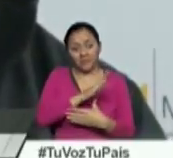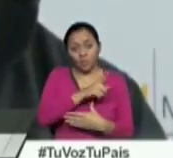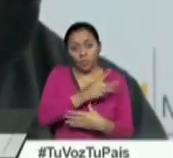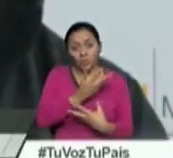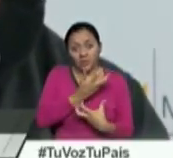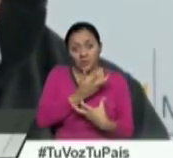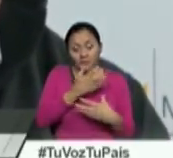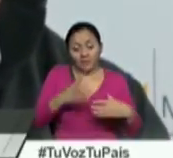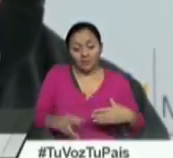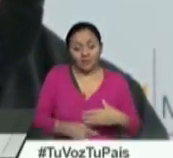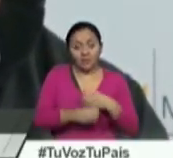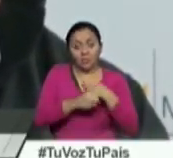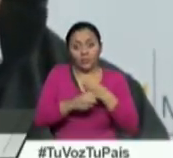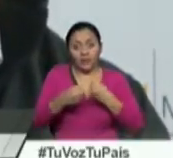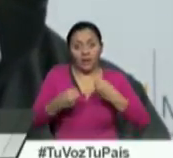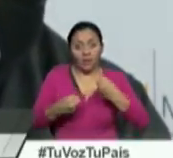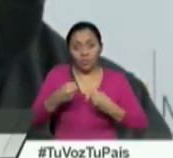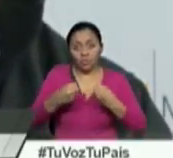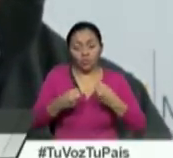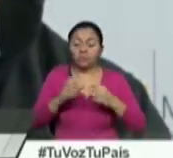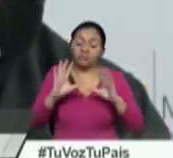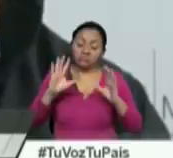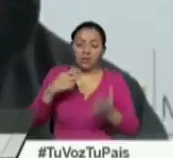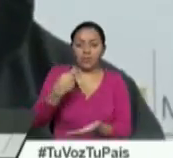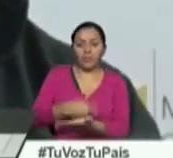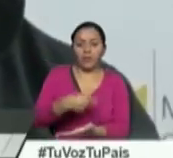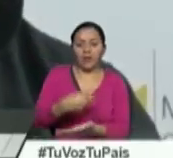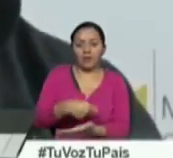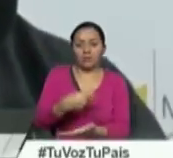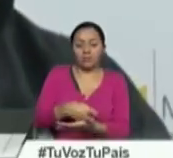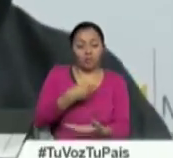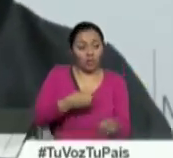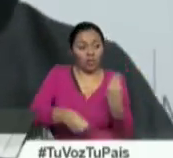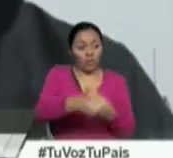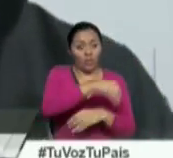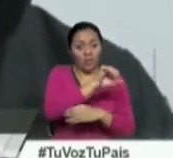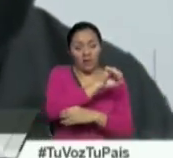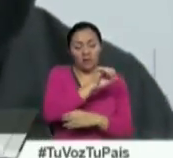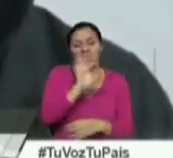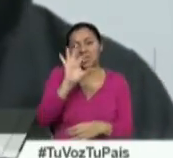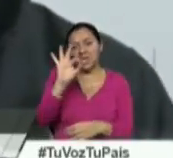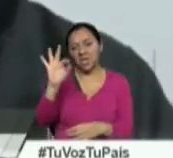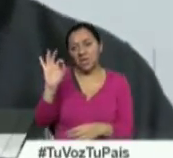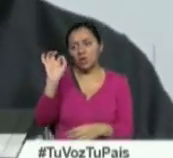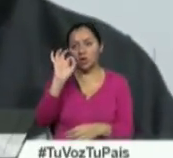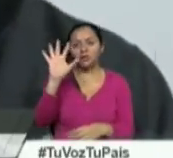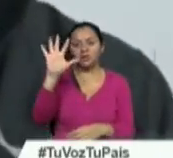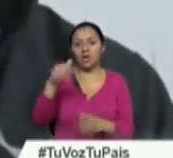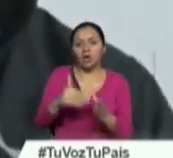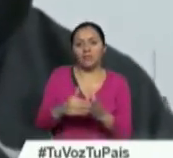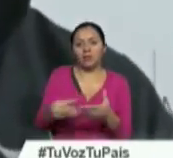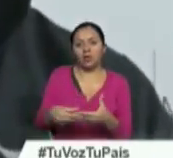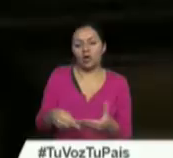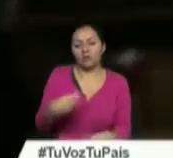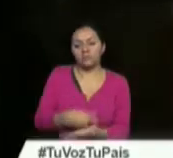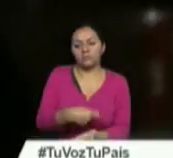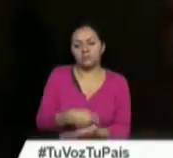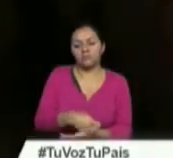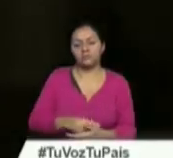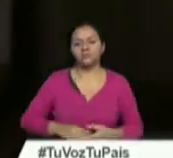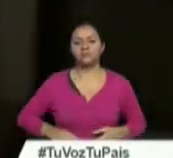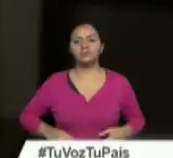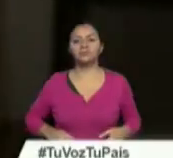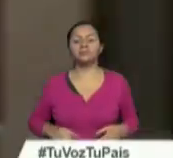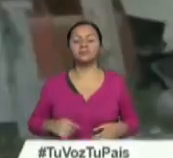querían recuperar su vehículo, pues tendrían que hacer un pago que oscilaba entre los 500 hasta los $5,000, dependiendo de la gama del vehículo.